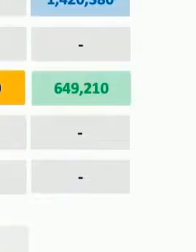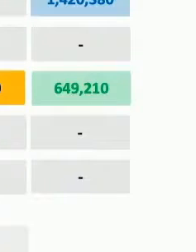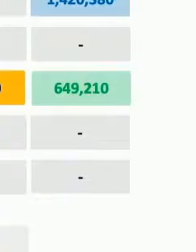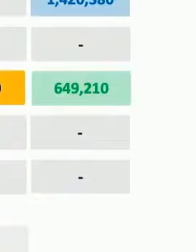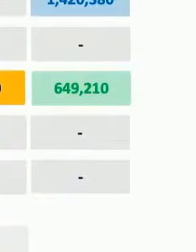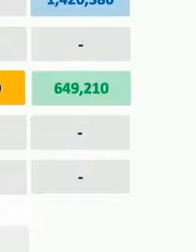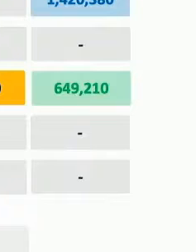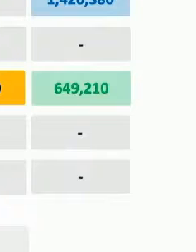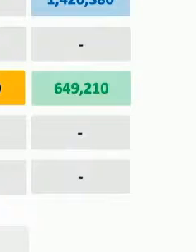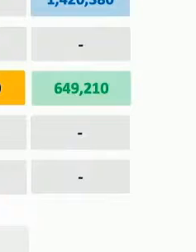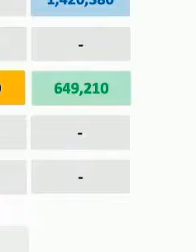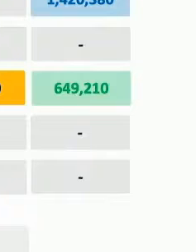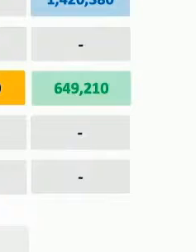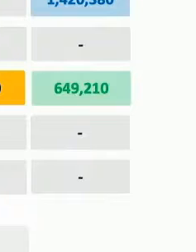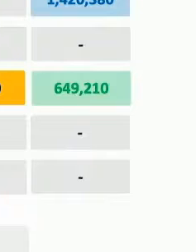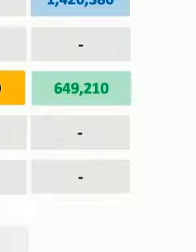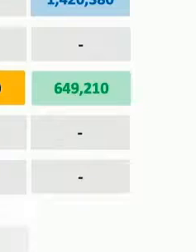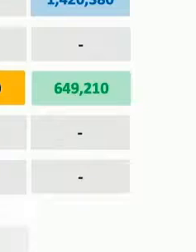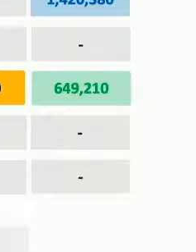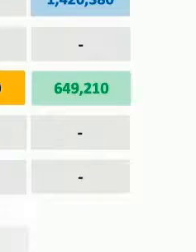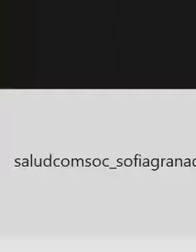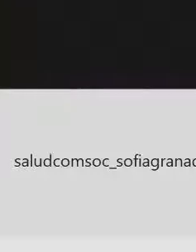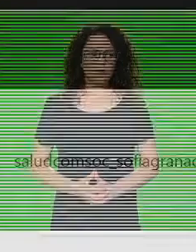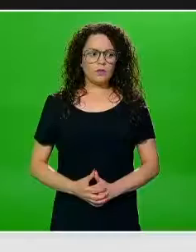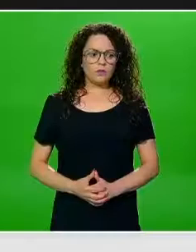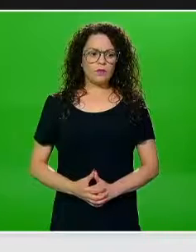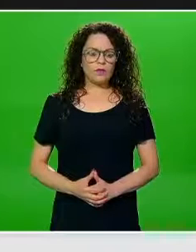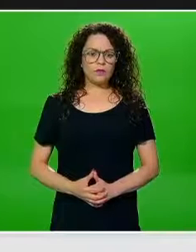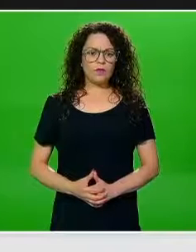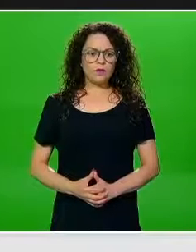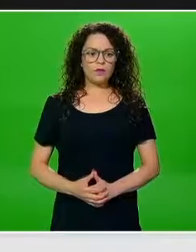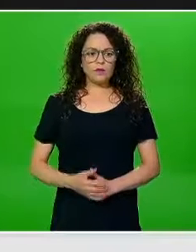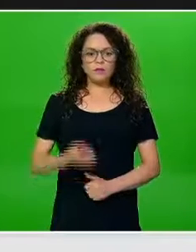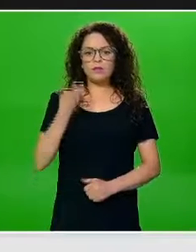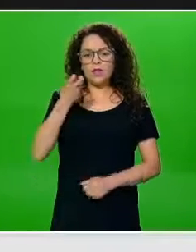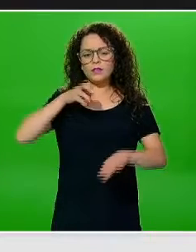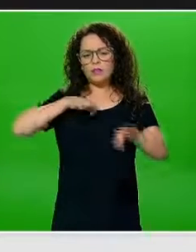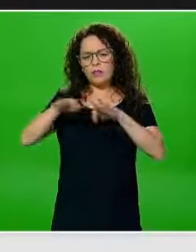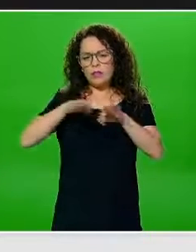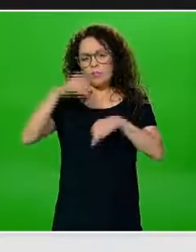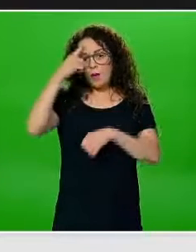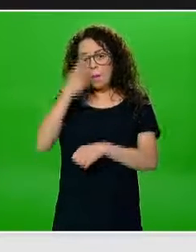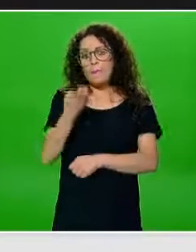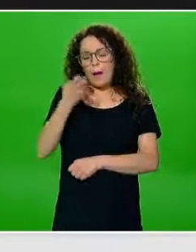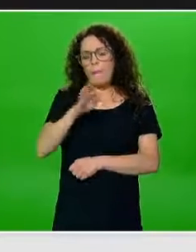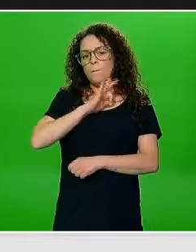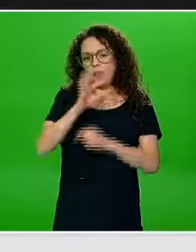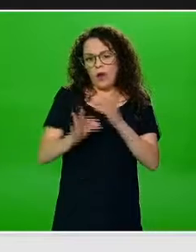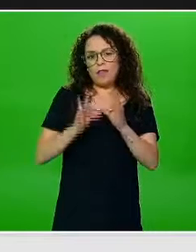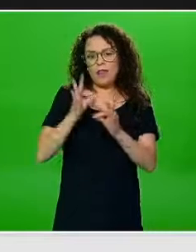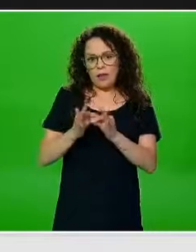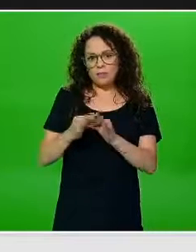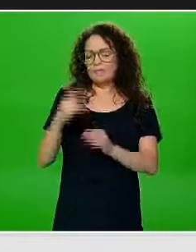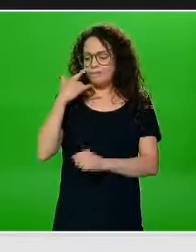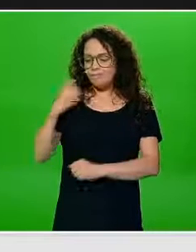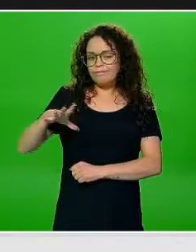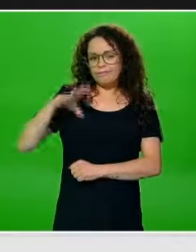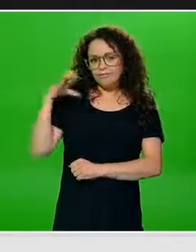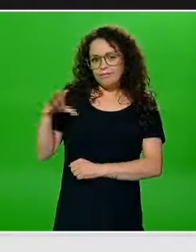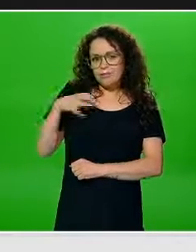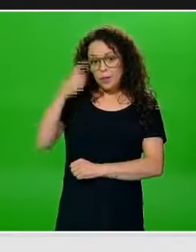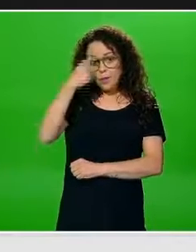de dependencias trabajando para que esto así suceda, pues entonces se va a poder mantener y se